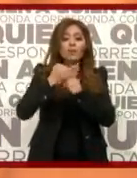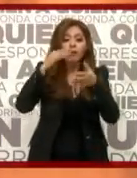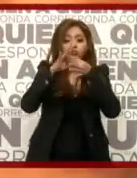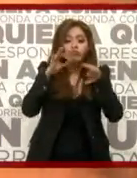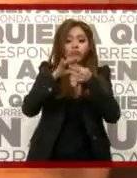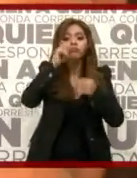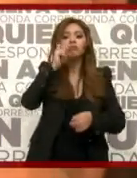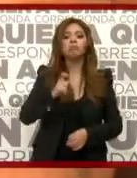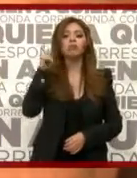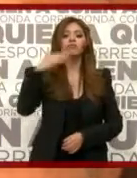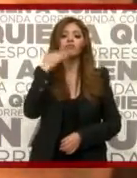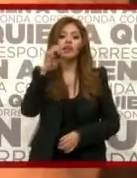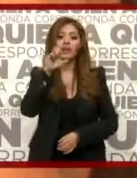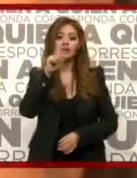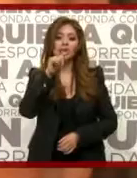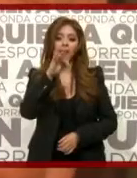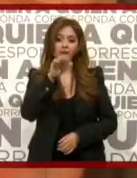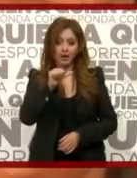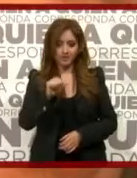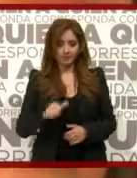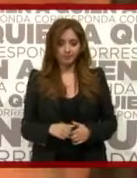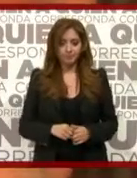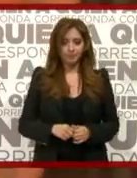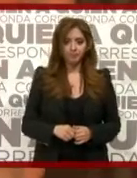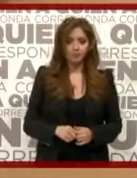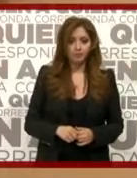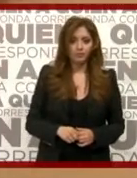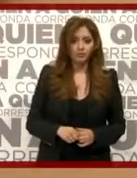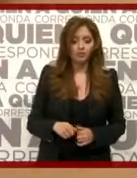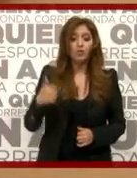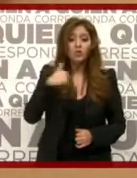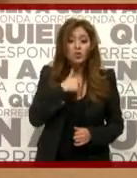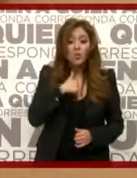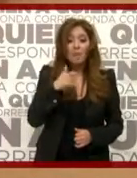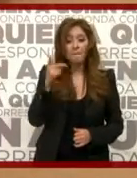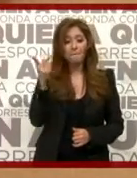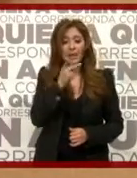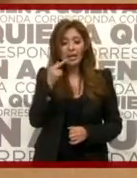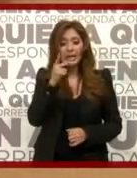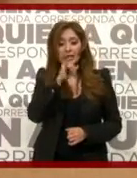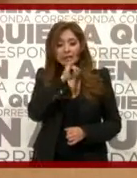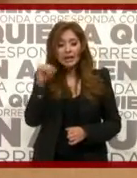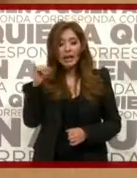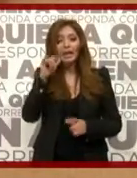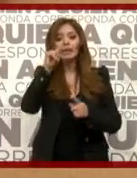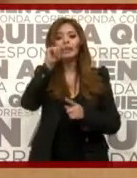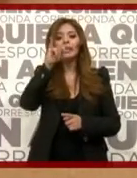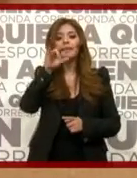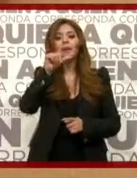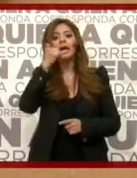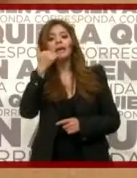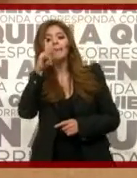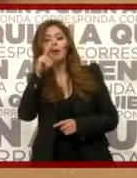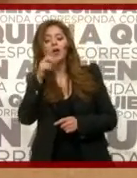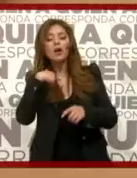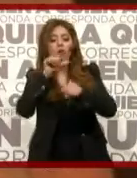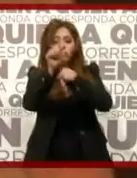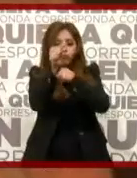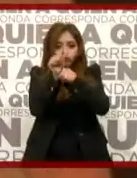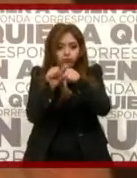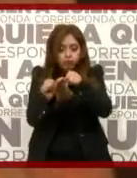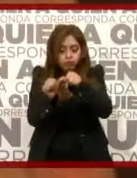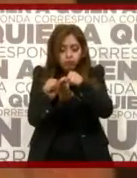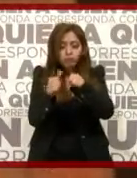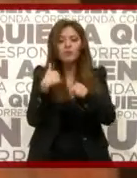fue víctima de una estafa. Yo me fracturé la pierna izquierda de la tibia y el peroné. Tuve una fisura en la pierna